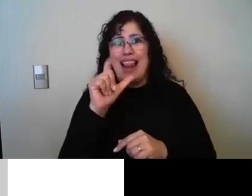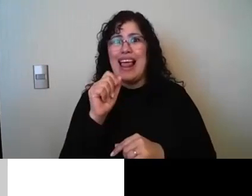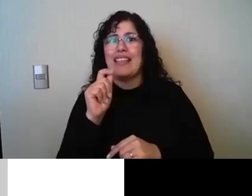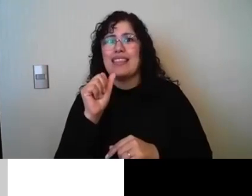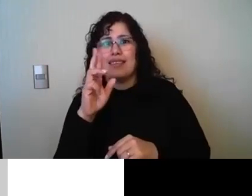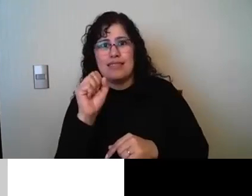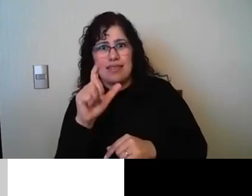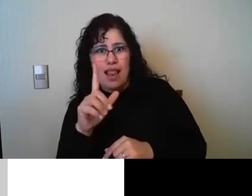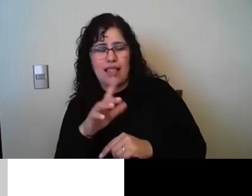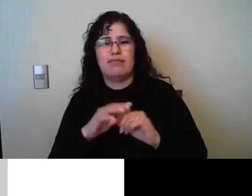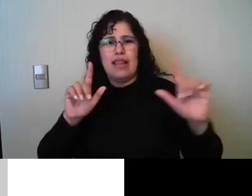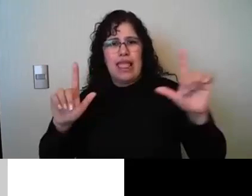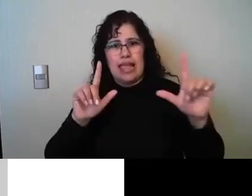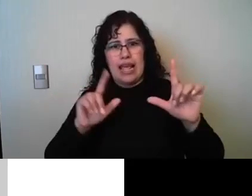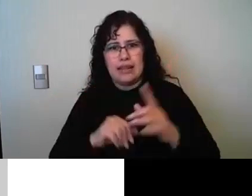dividido en subnúcleos.